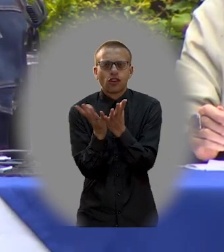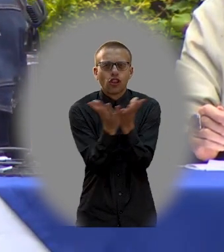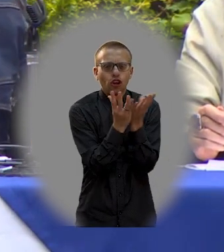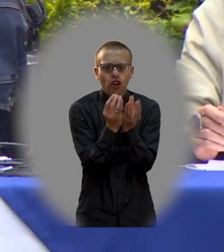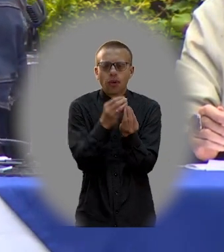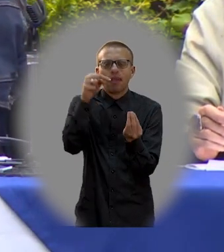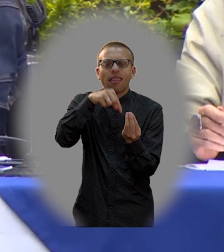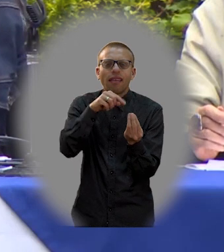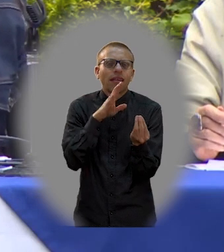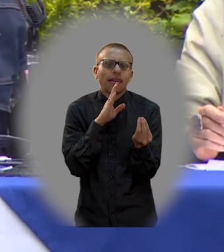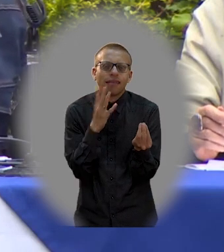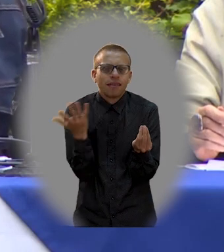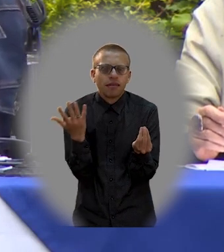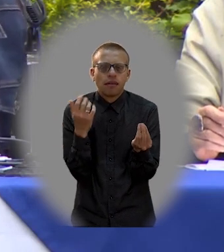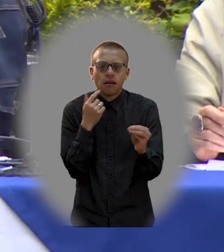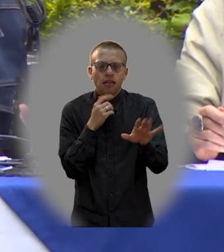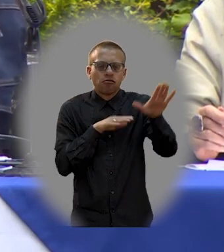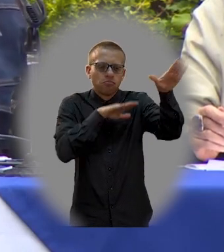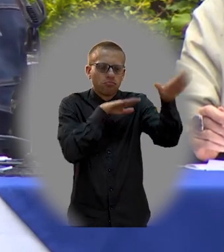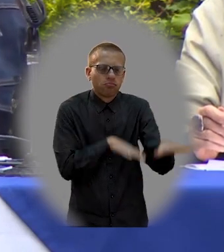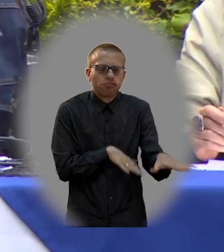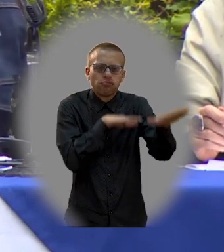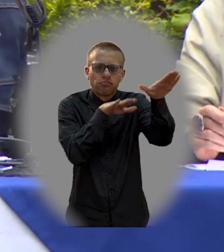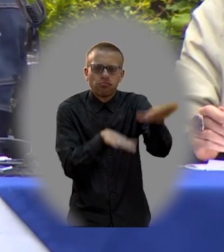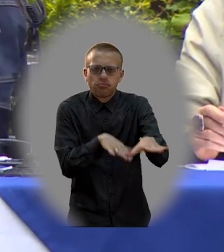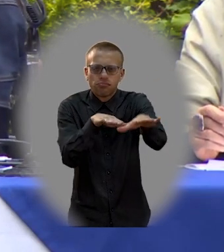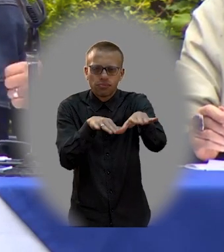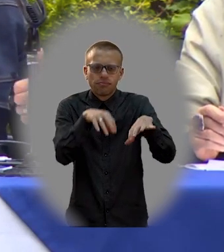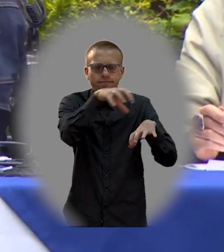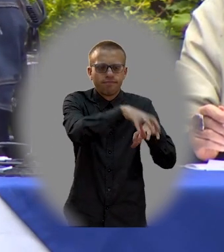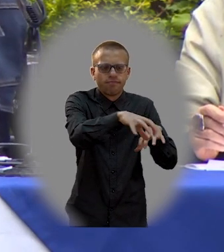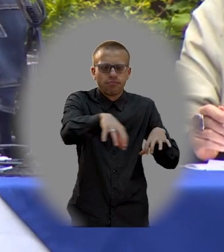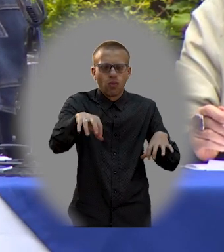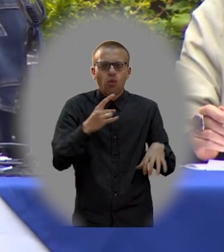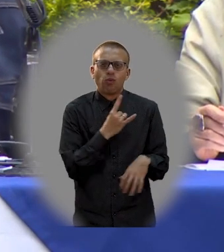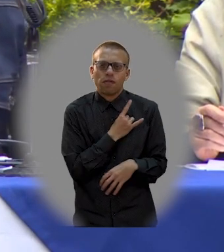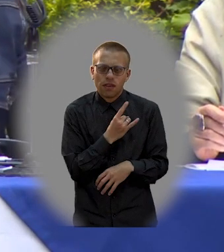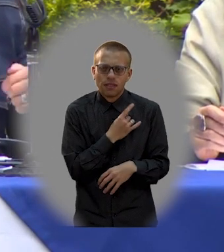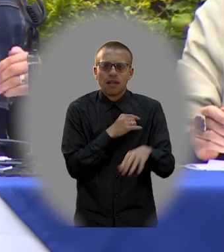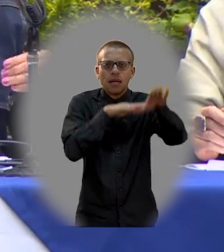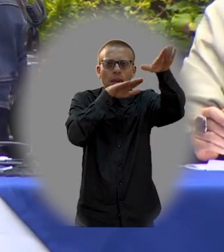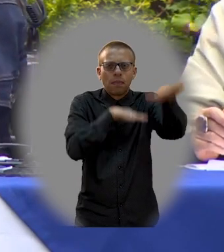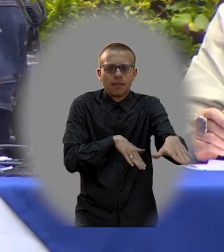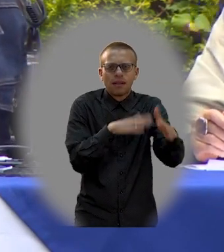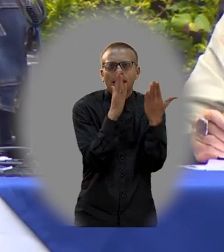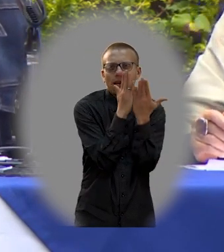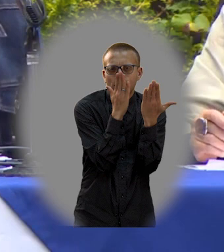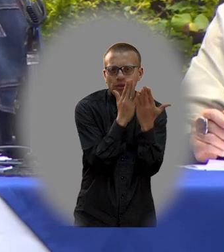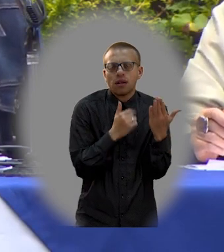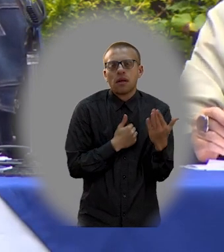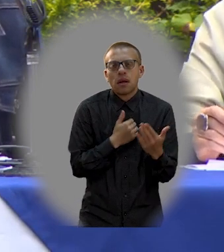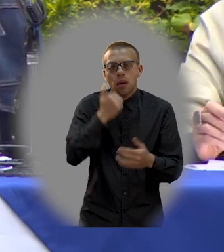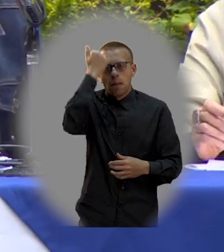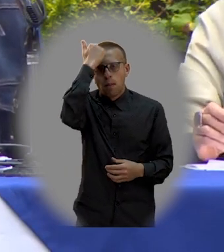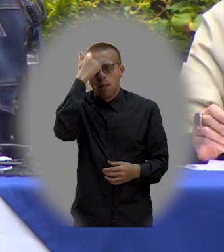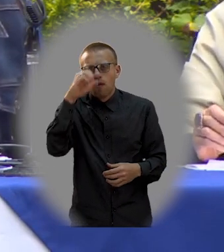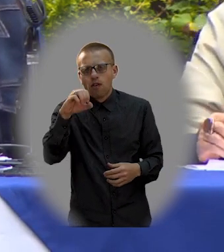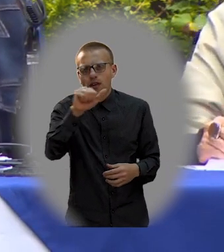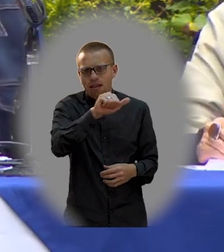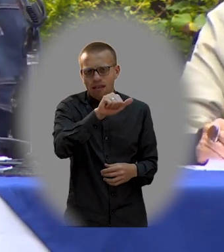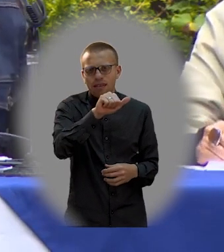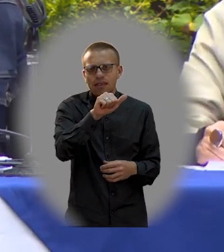participan delegados y delegadas de todos los estamentos de la universidad. Están las representantes estudiantiles, maestros y maestras delegadas